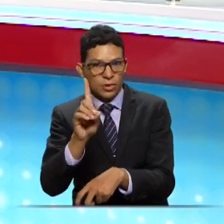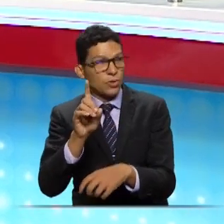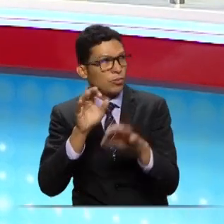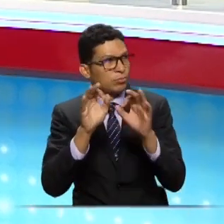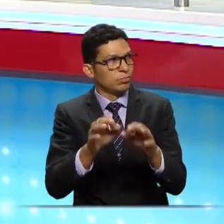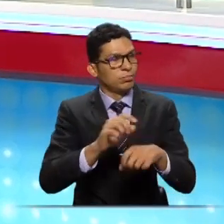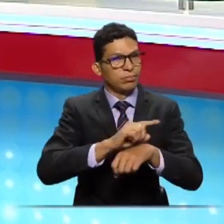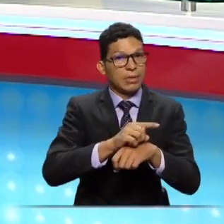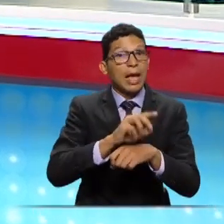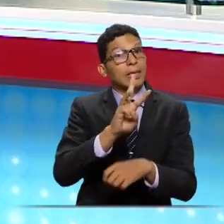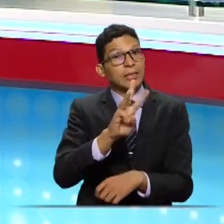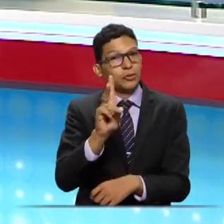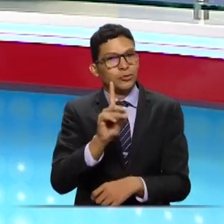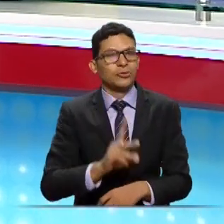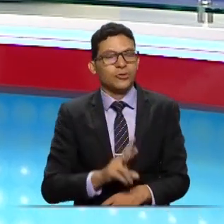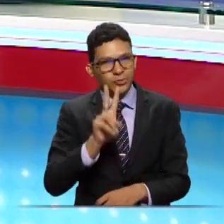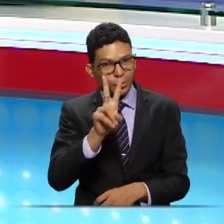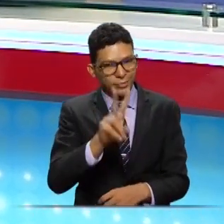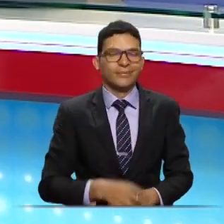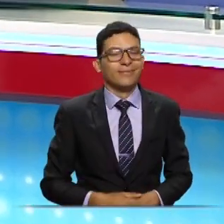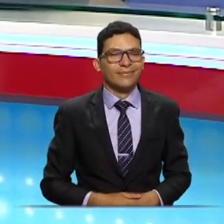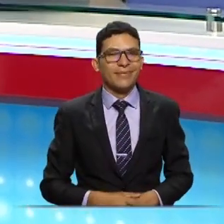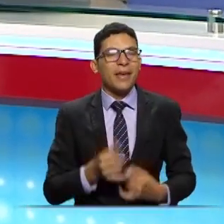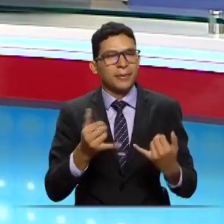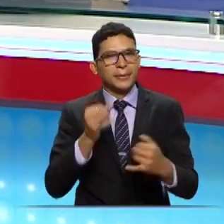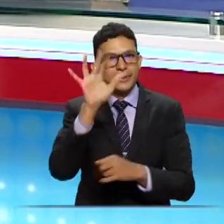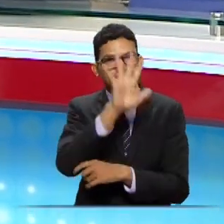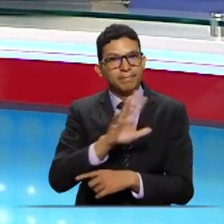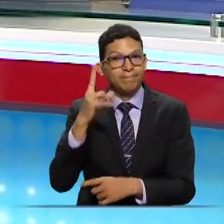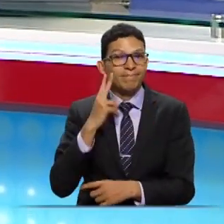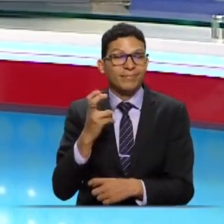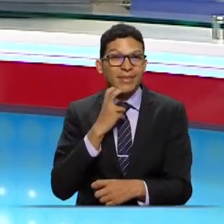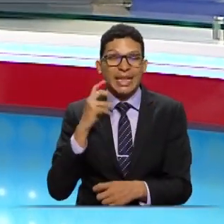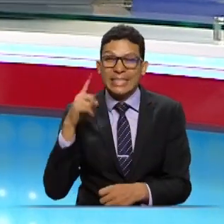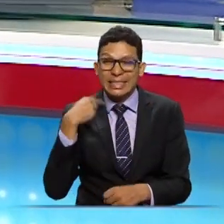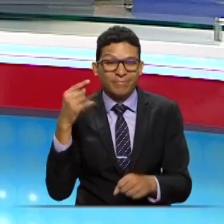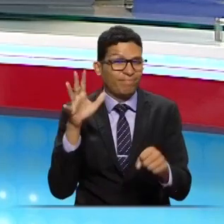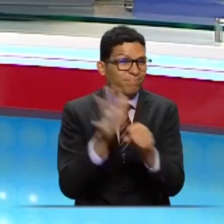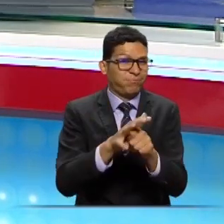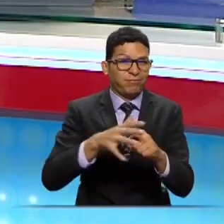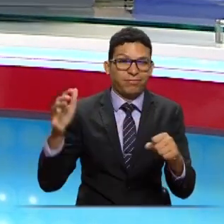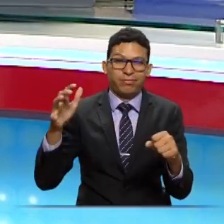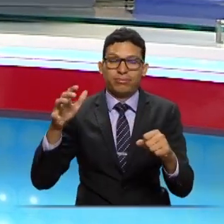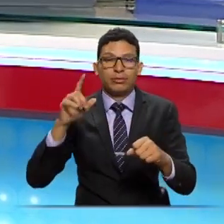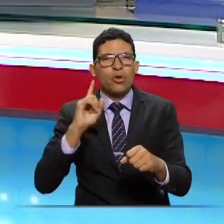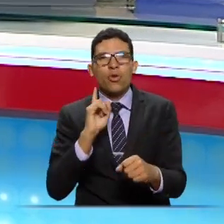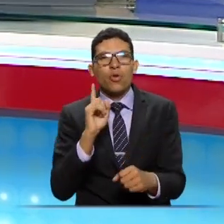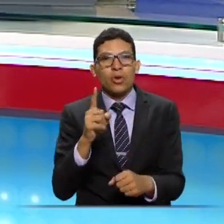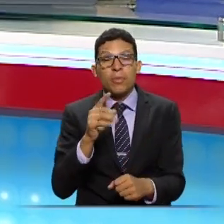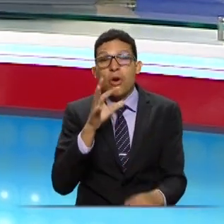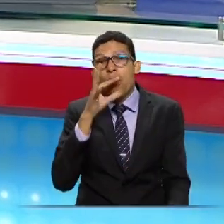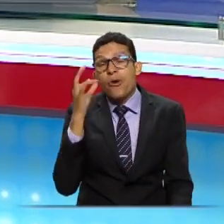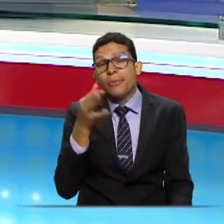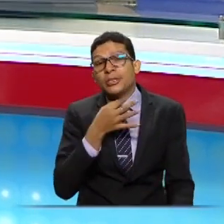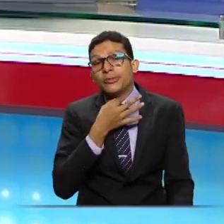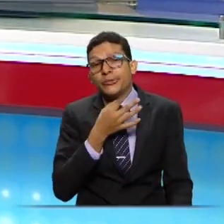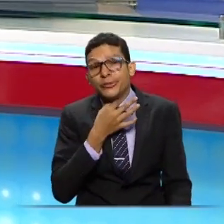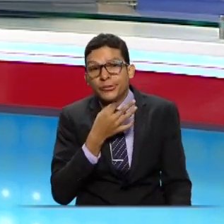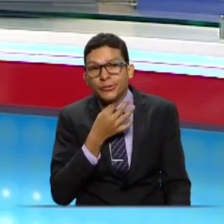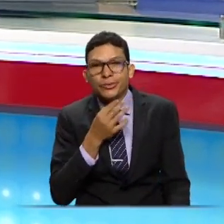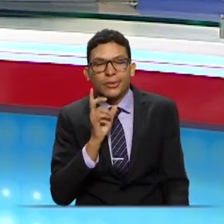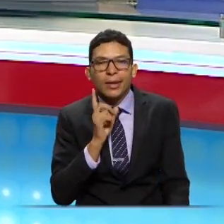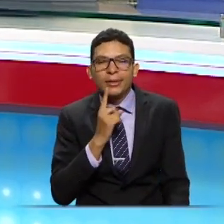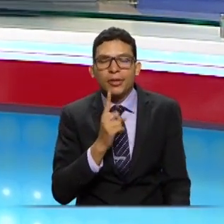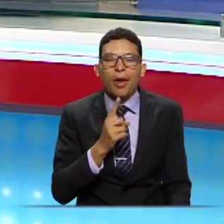si ahora hablemos del departamento del Chocó, donde crece la indignación por cuenta de la rutina de un humorista que en medio